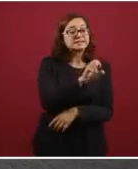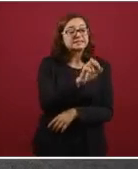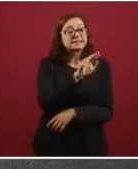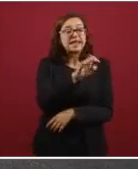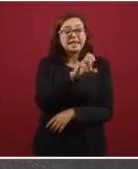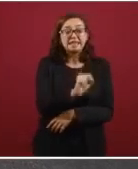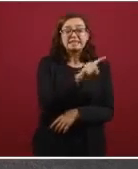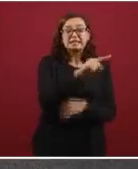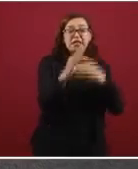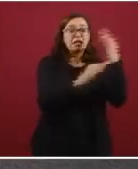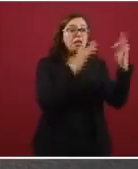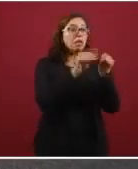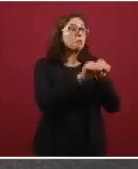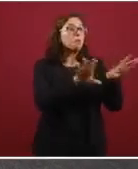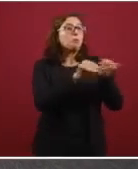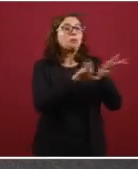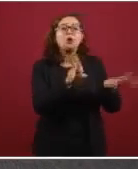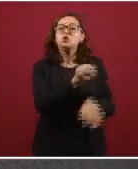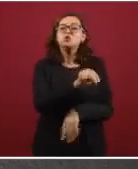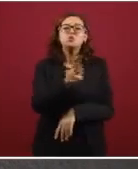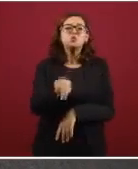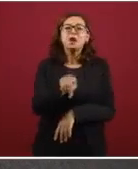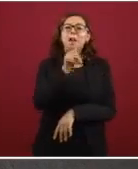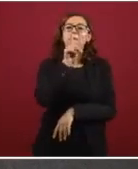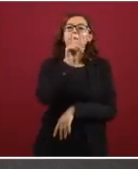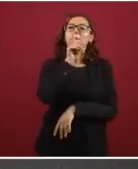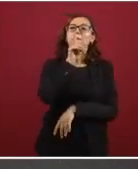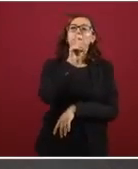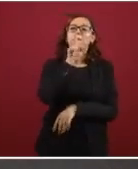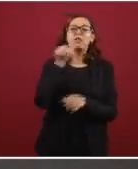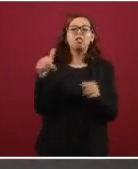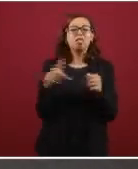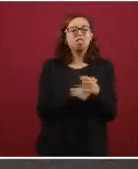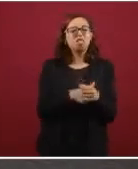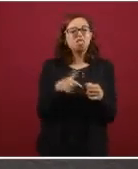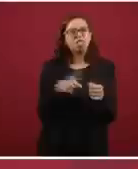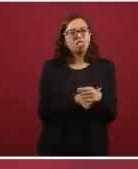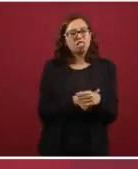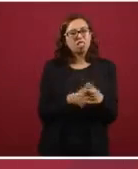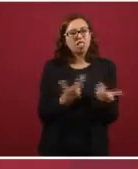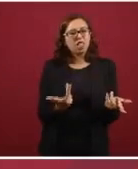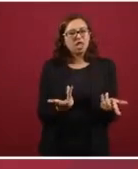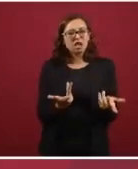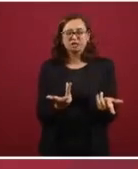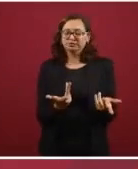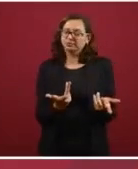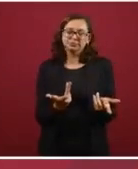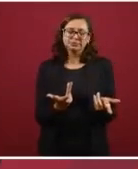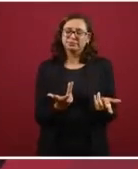los medios. Entonces, por muy